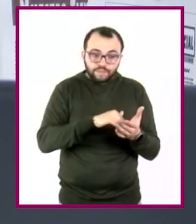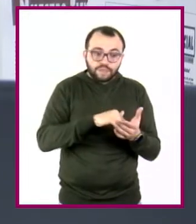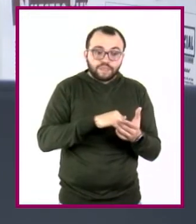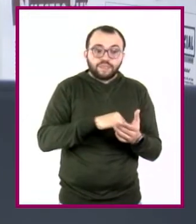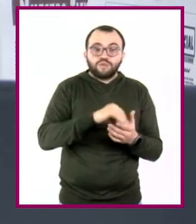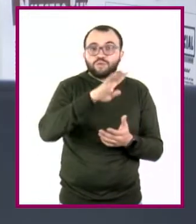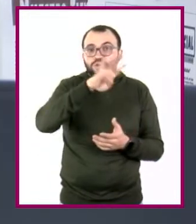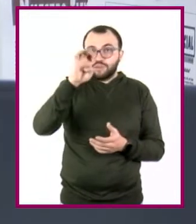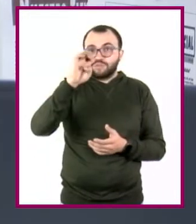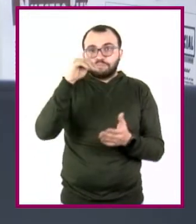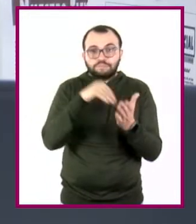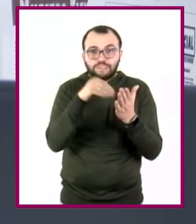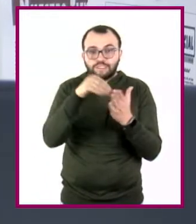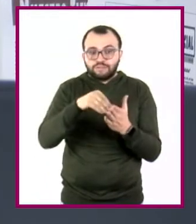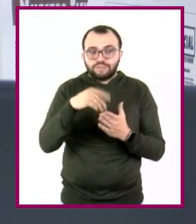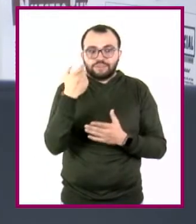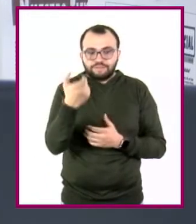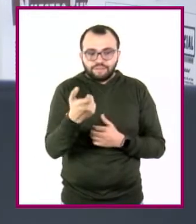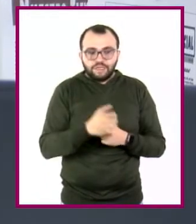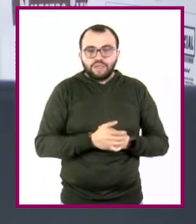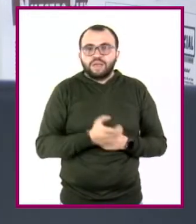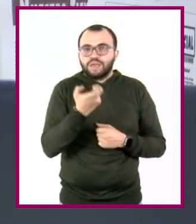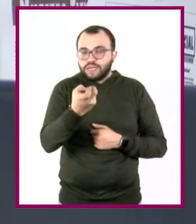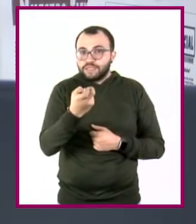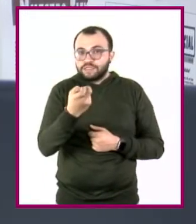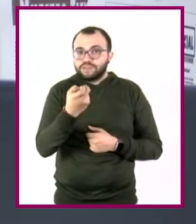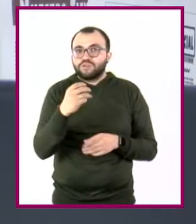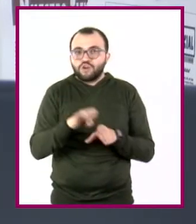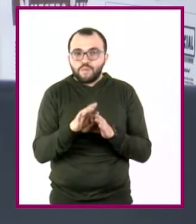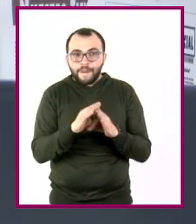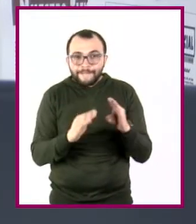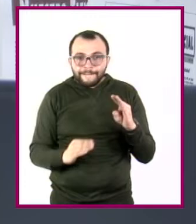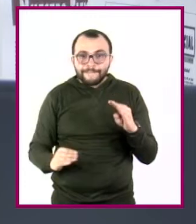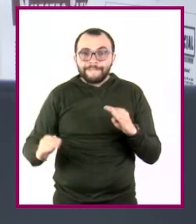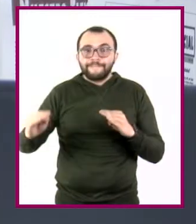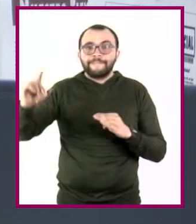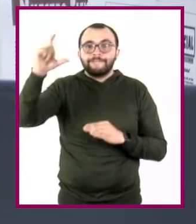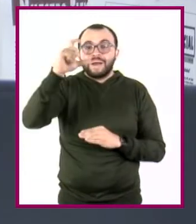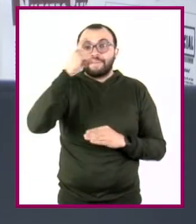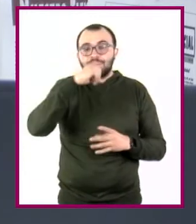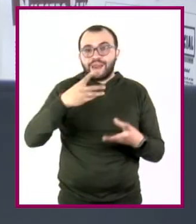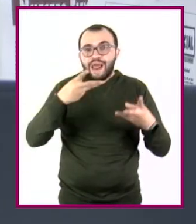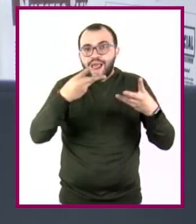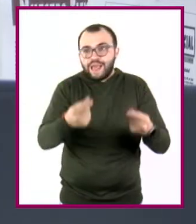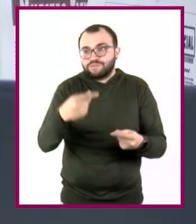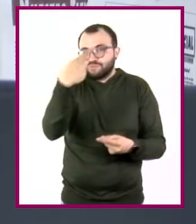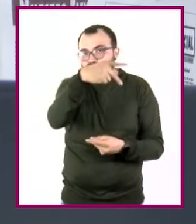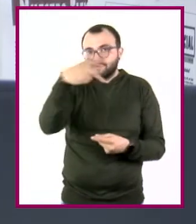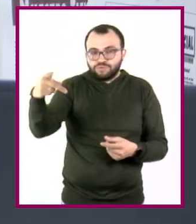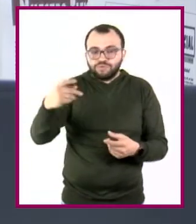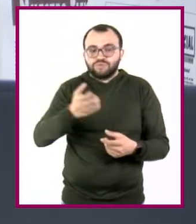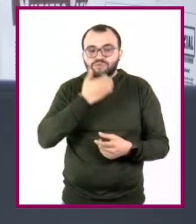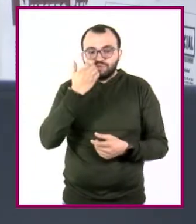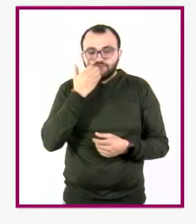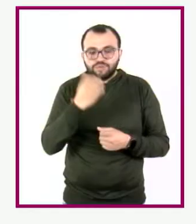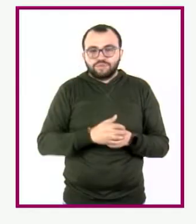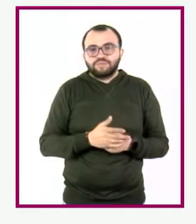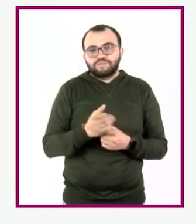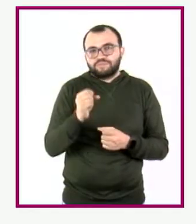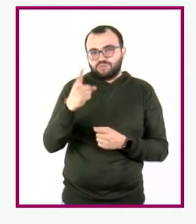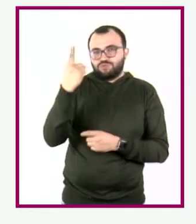836.400 millones de pesos, que implicaría un crecimiento nulo para el gasto educativo respecto al presupuesto del año